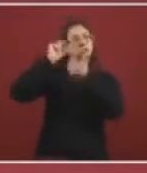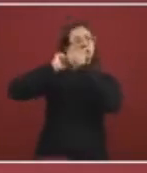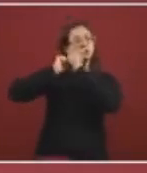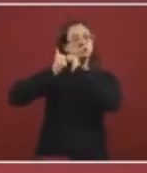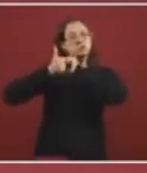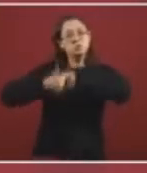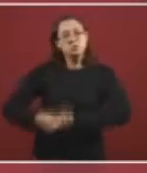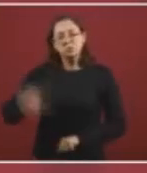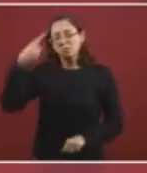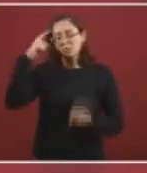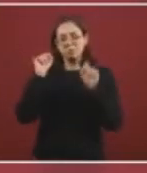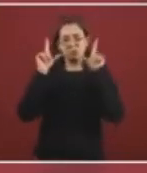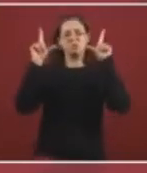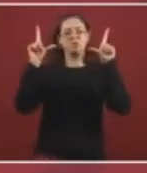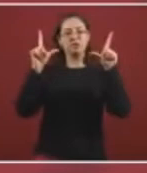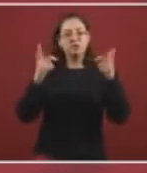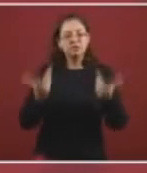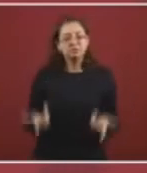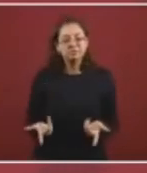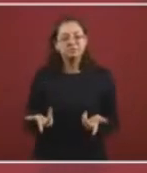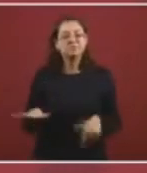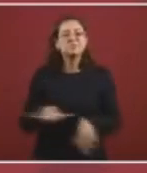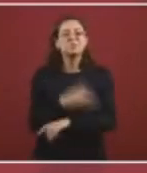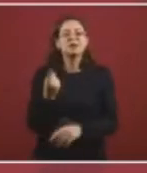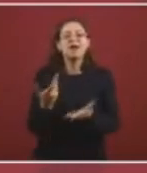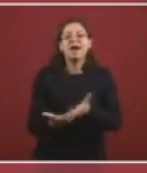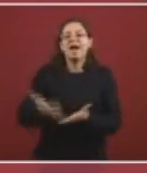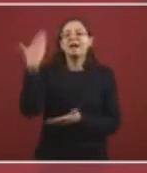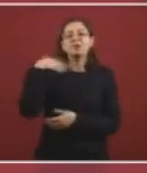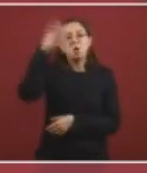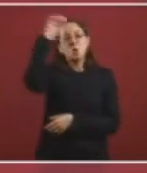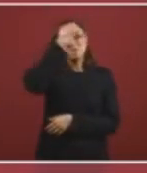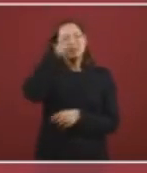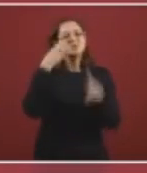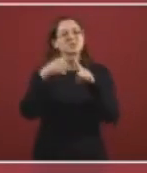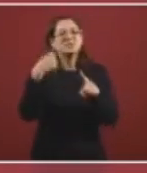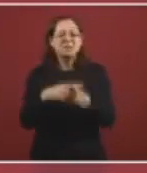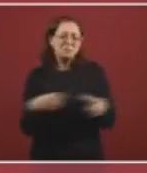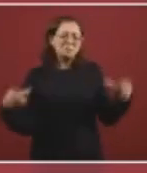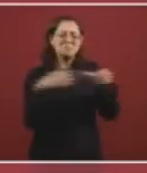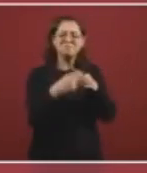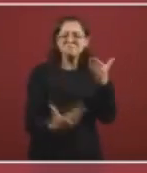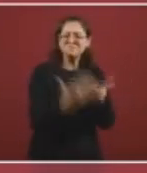porque antes, ¿quiénes opinaban? Muy pocos.